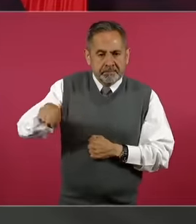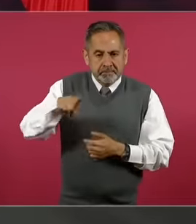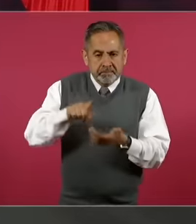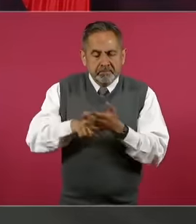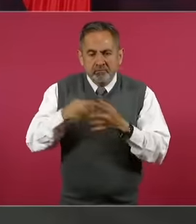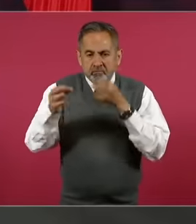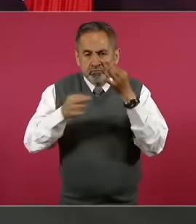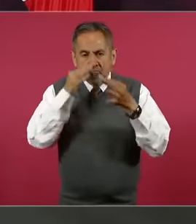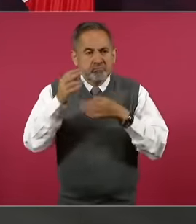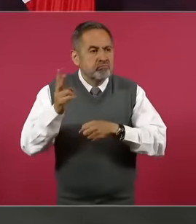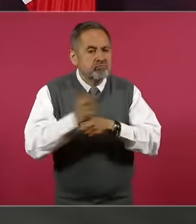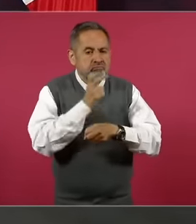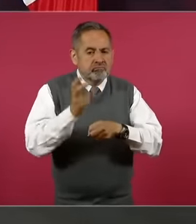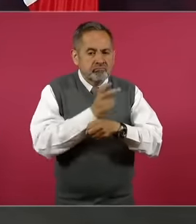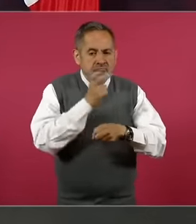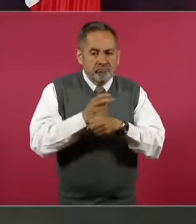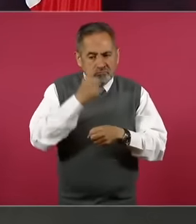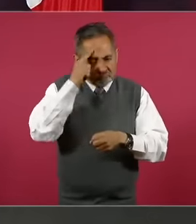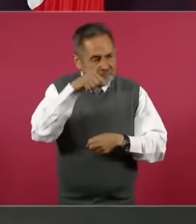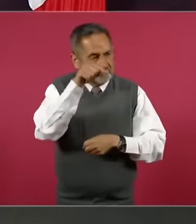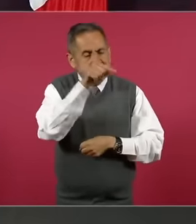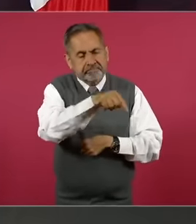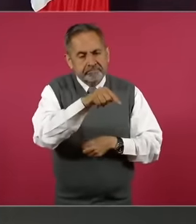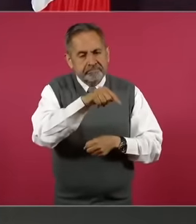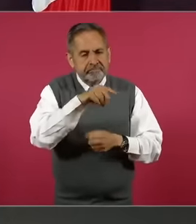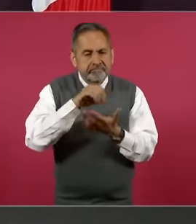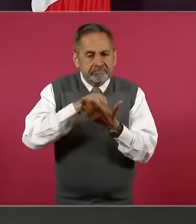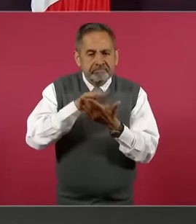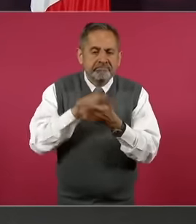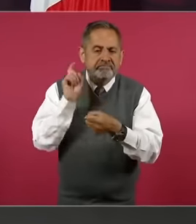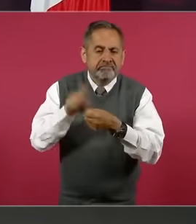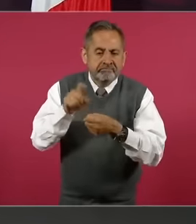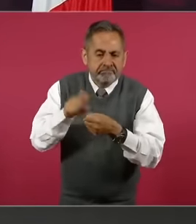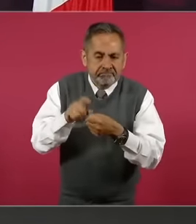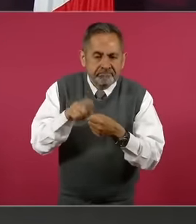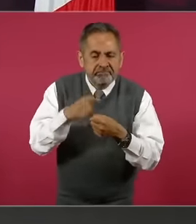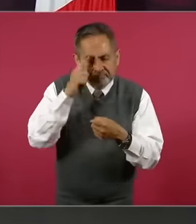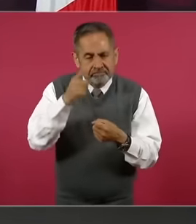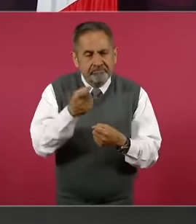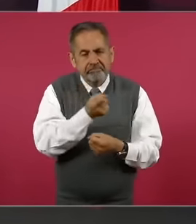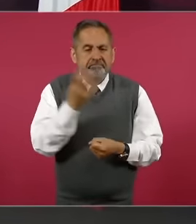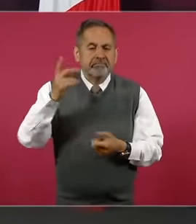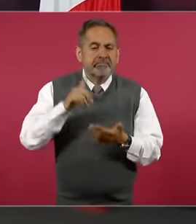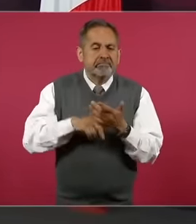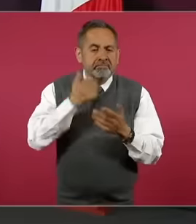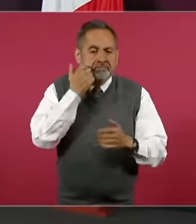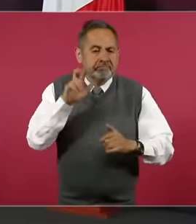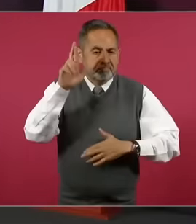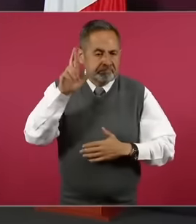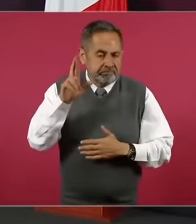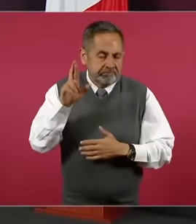lanzar la convocatoria. Iba a haber seguramente